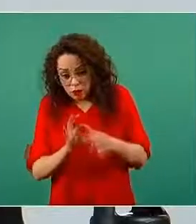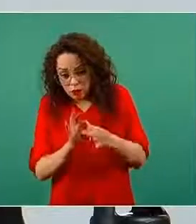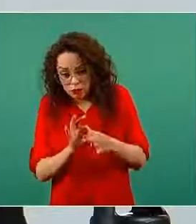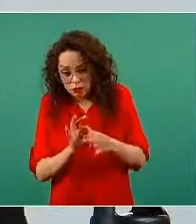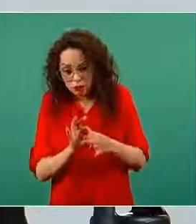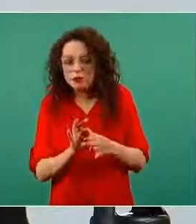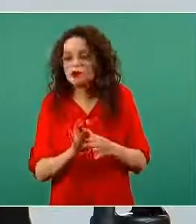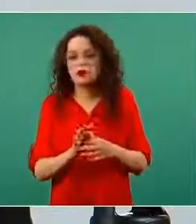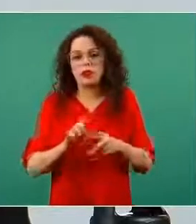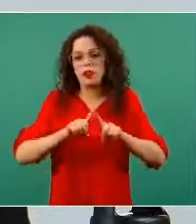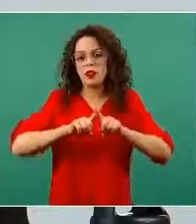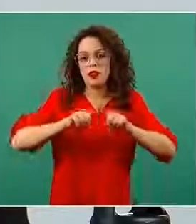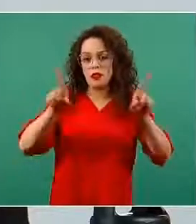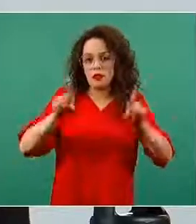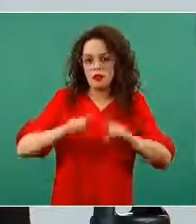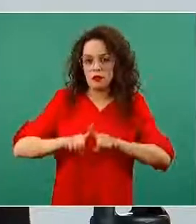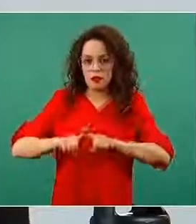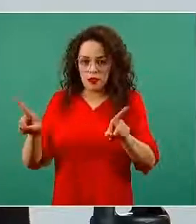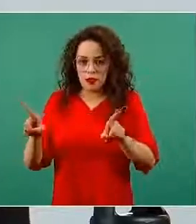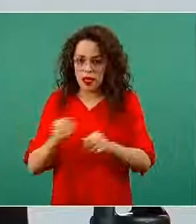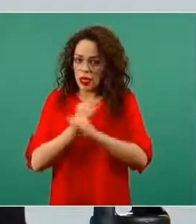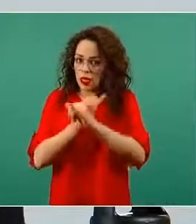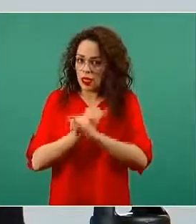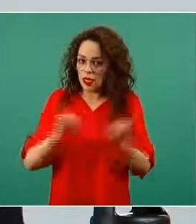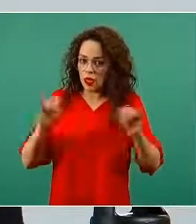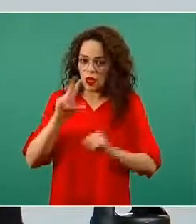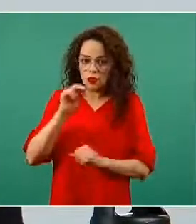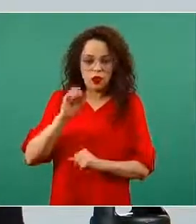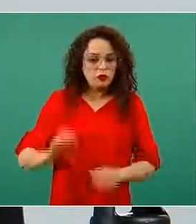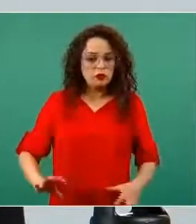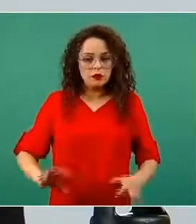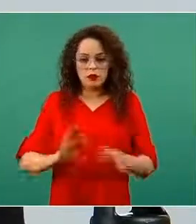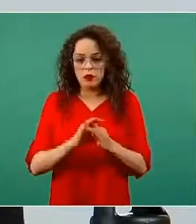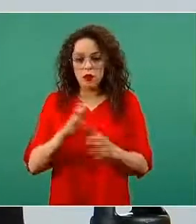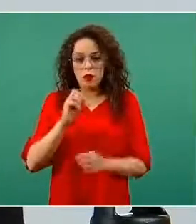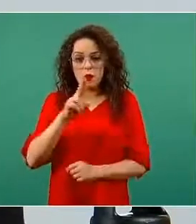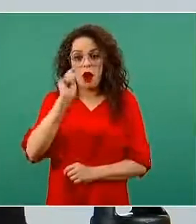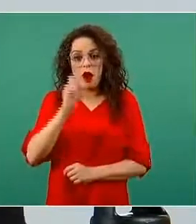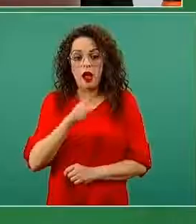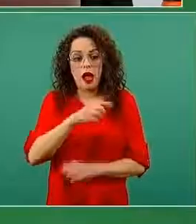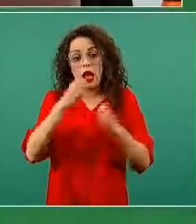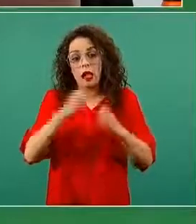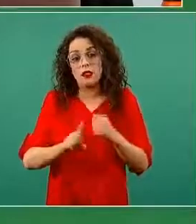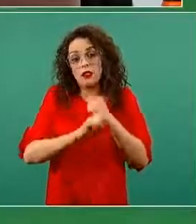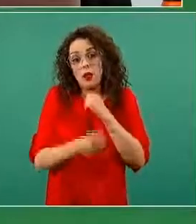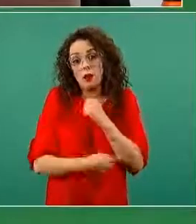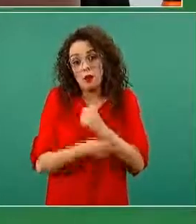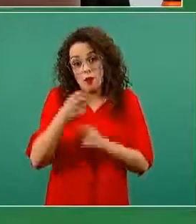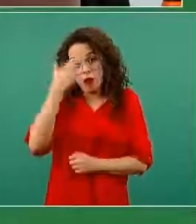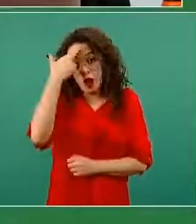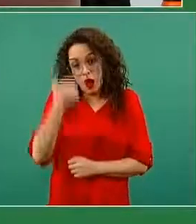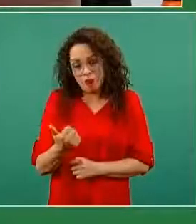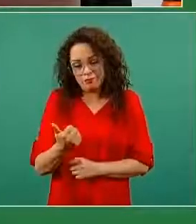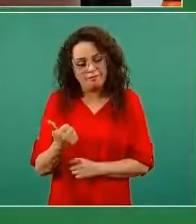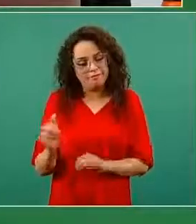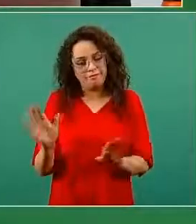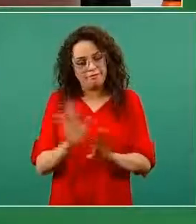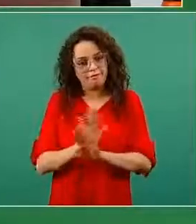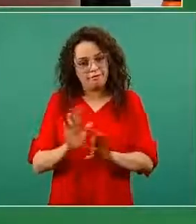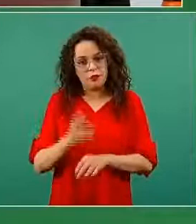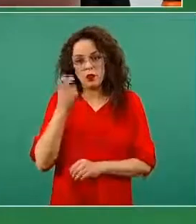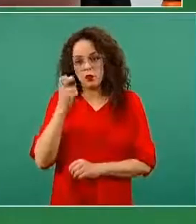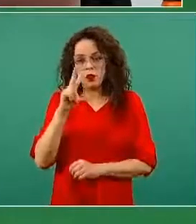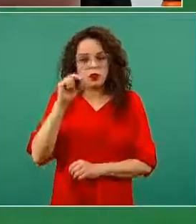mecanismos independientes que no están vinculados a la condición de embarazo y por ende no representan un